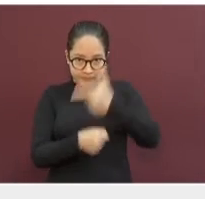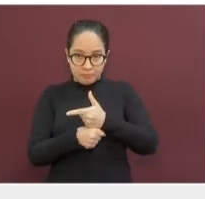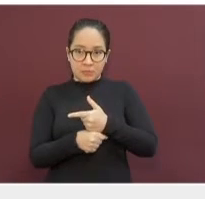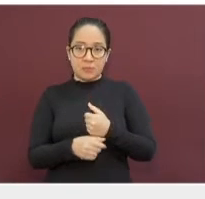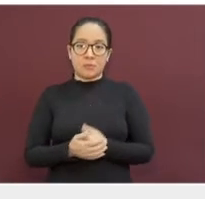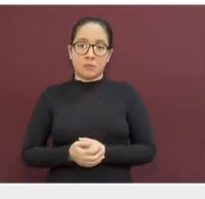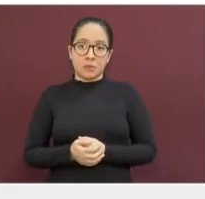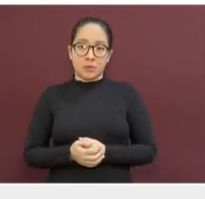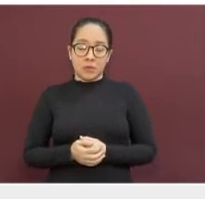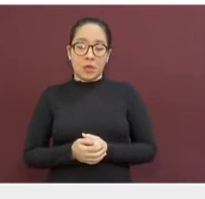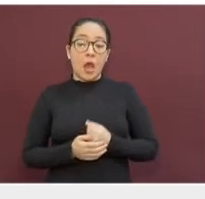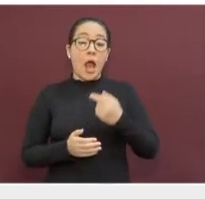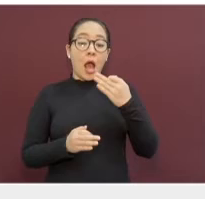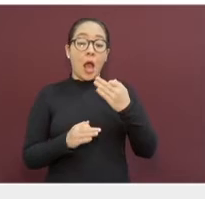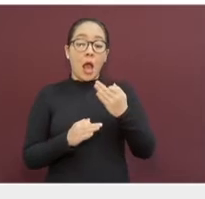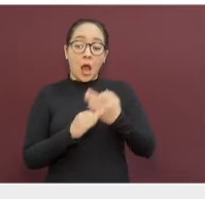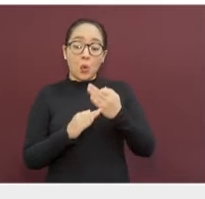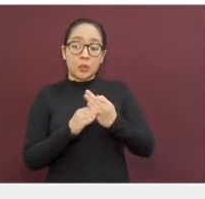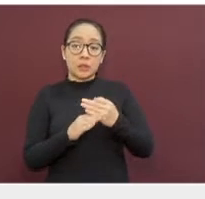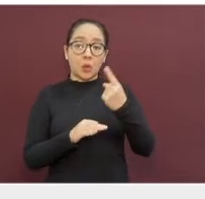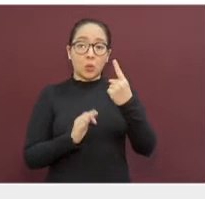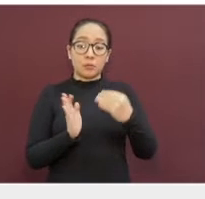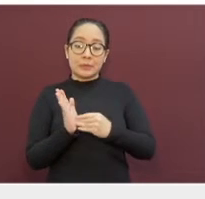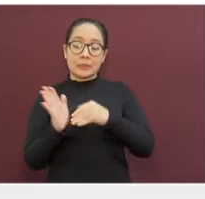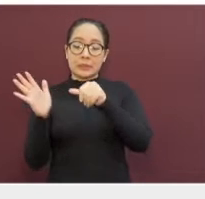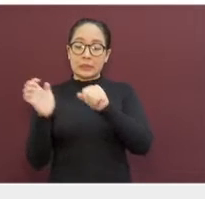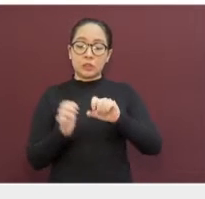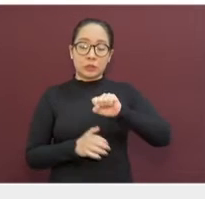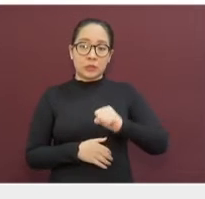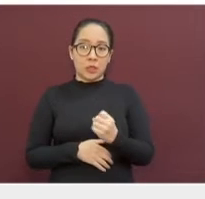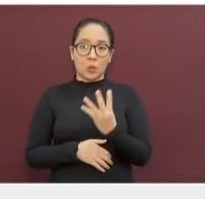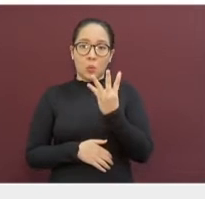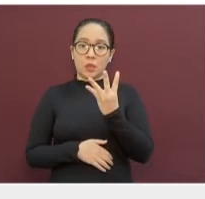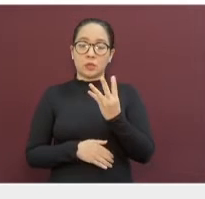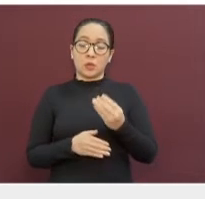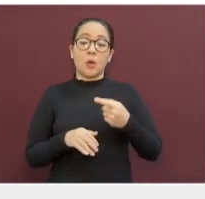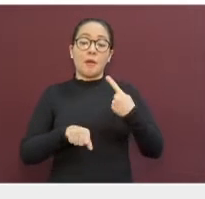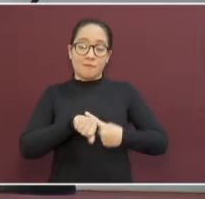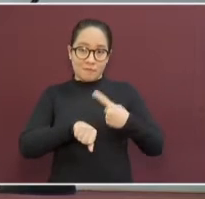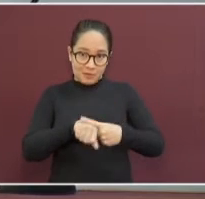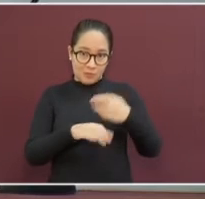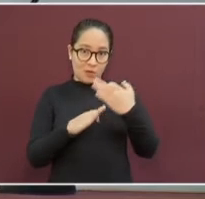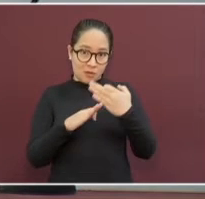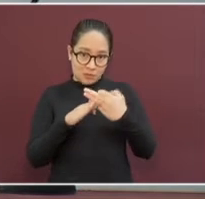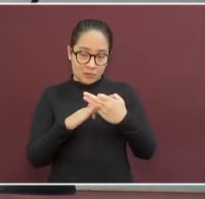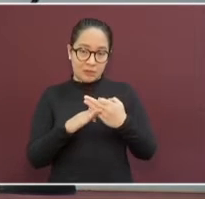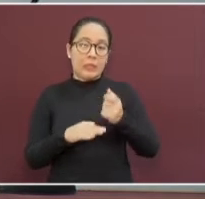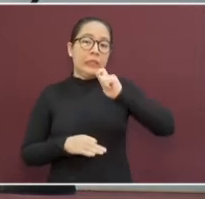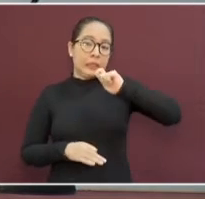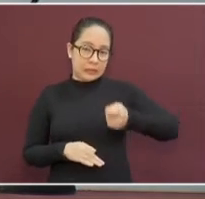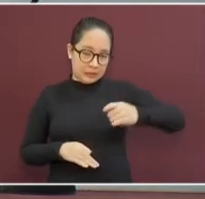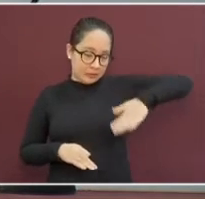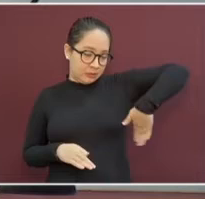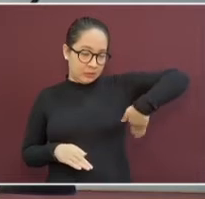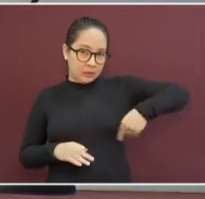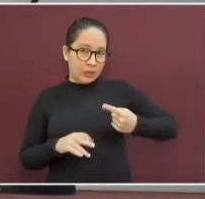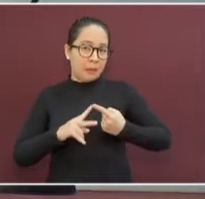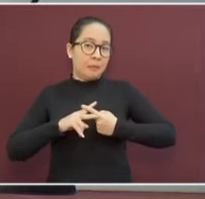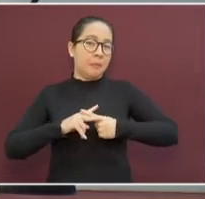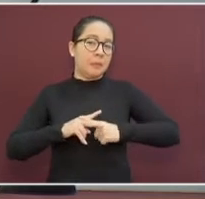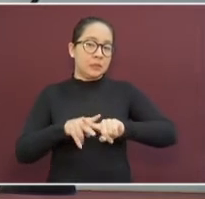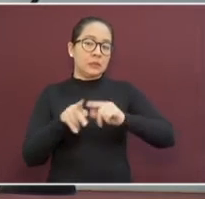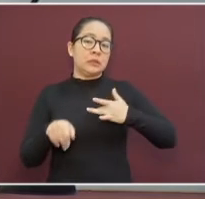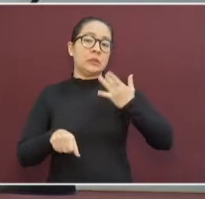mil 674 de ellos se consideran activos representan los casos que iniciaron síntomas